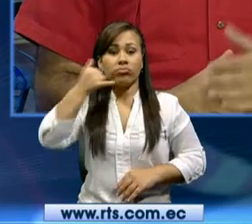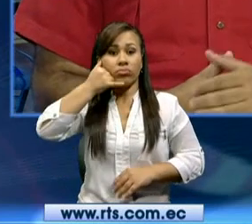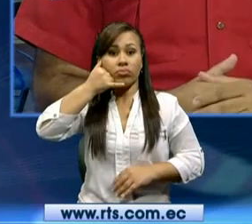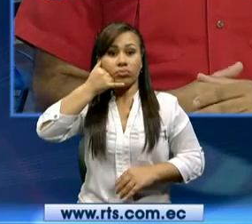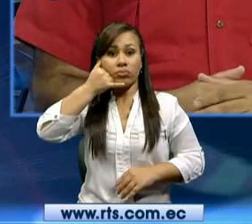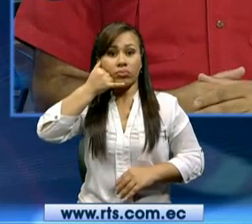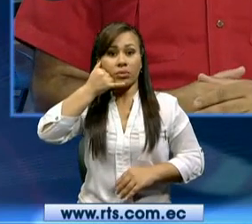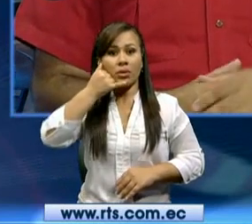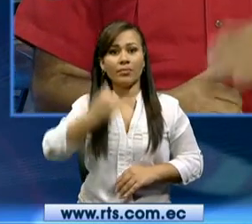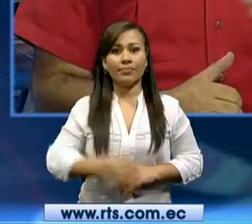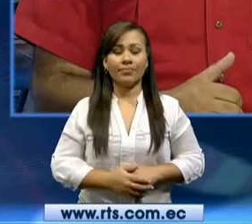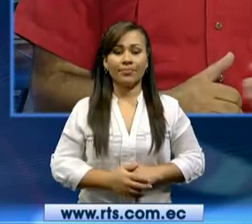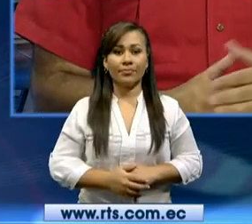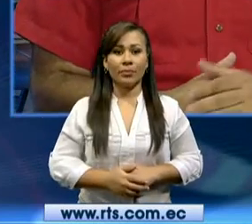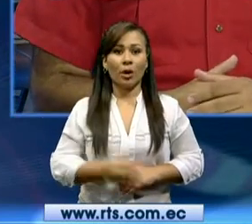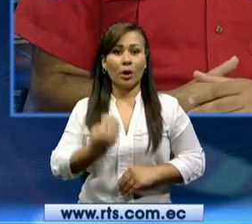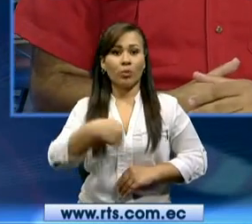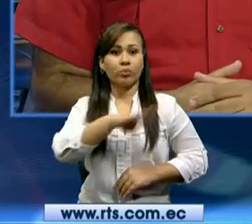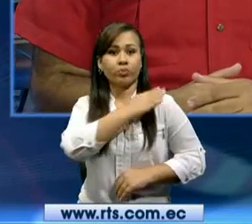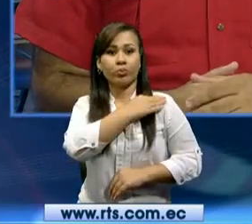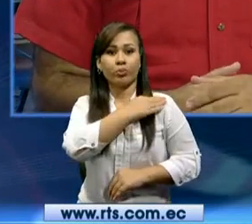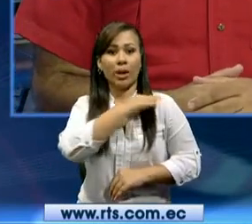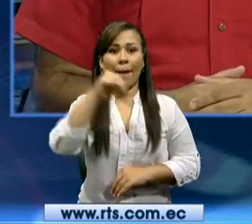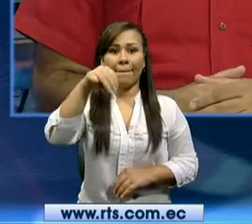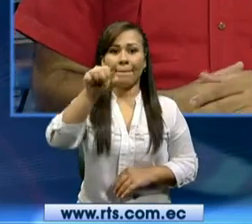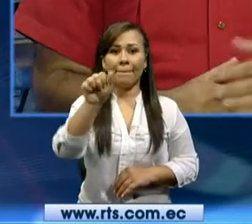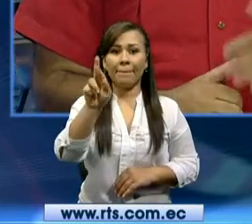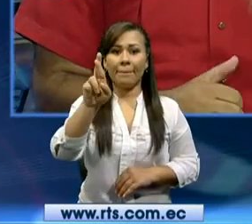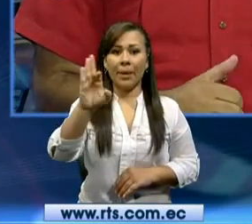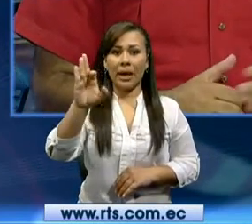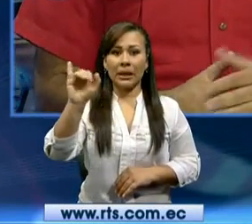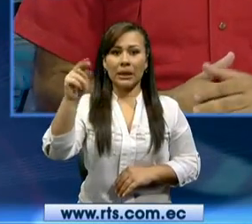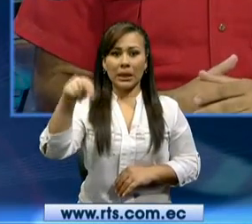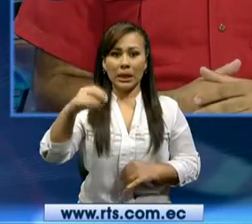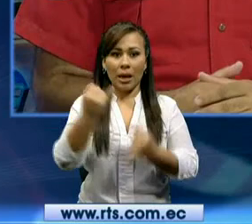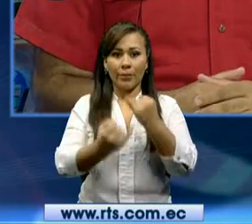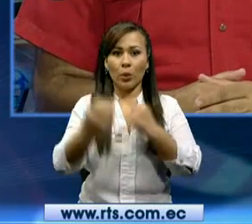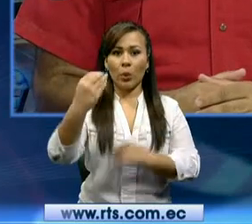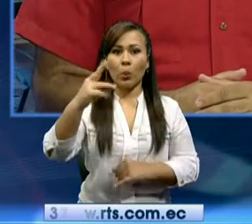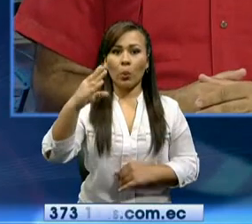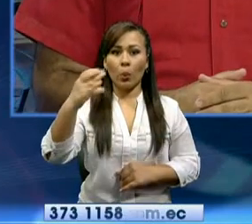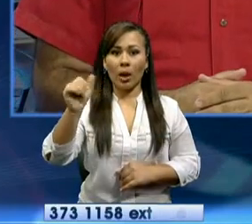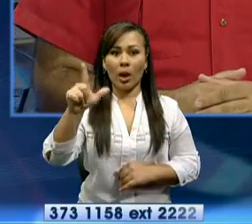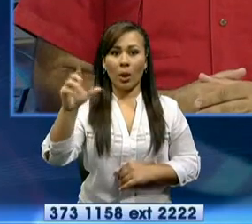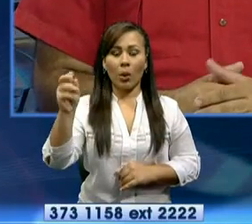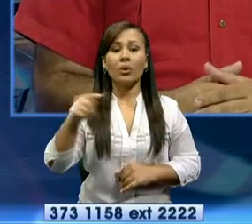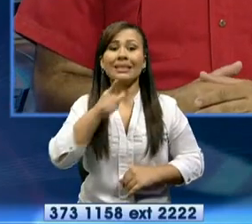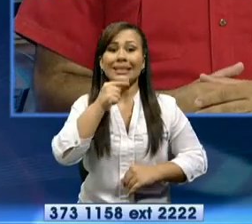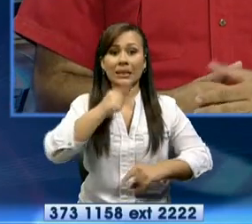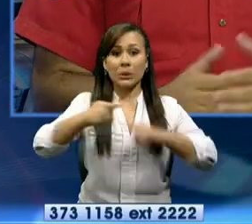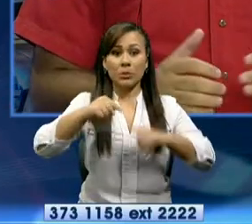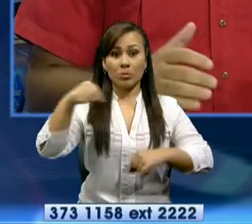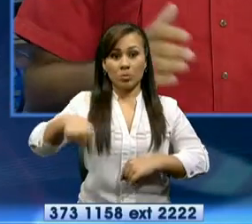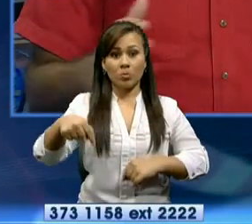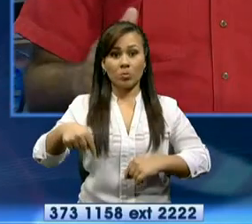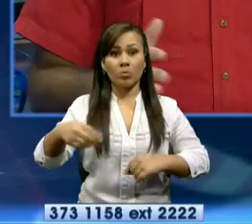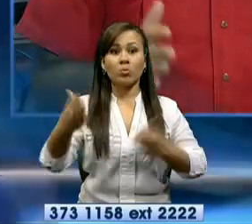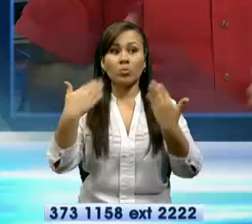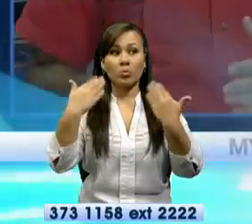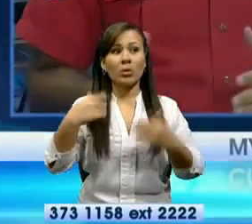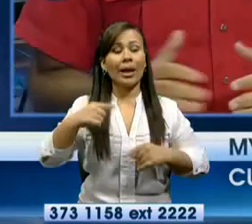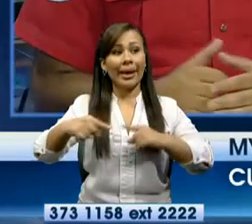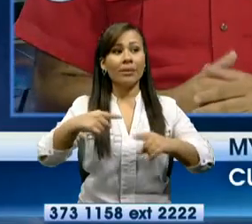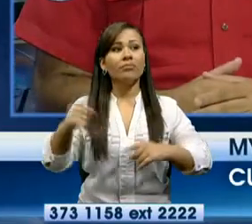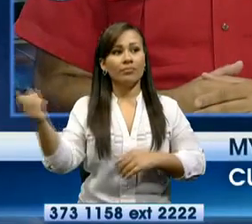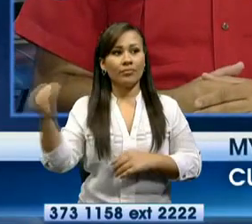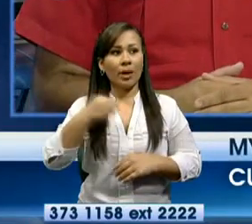contacto telefónico con el coronel Martín Cucalón y le explicó la gravedad del caso. Entonces el coronel Cucalón, como también